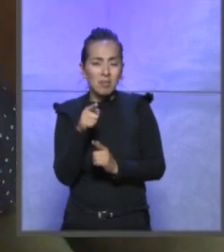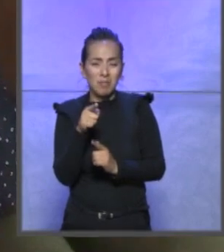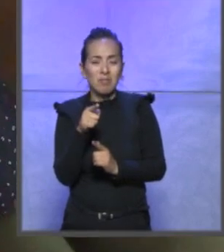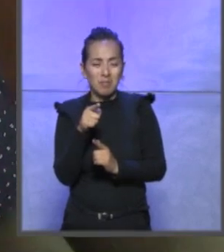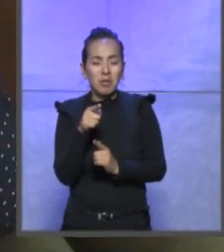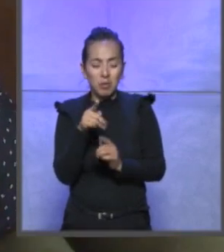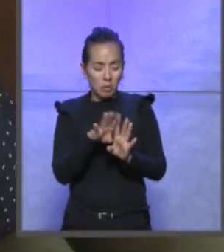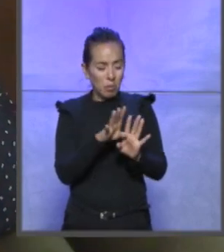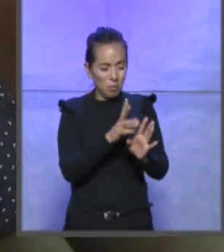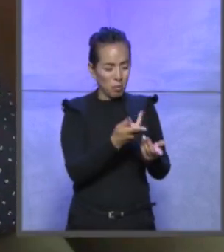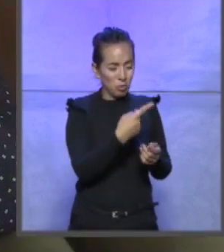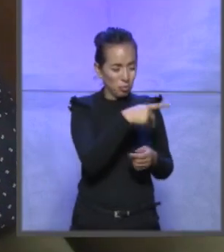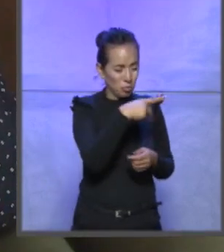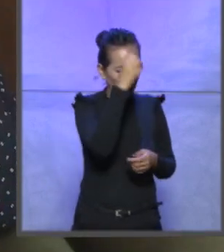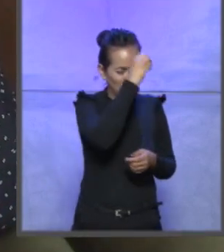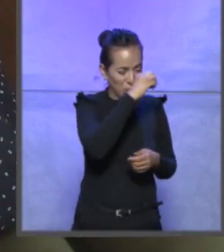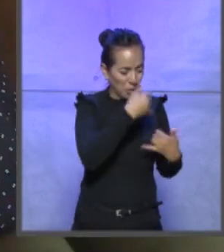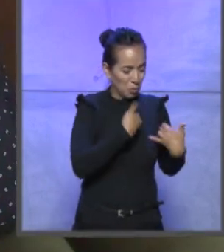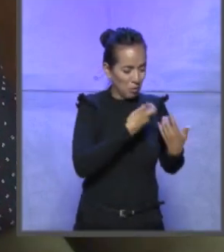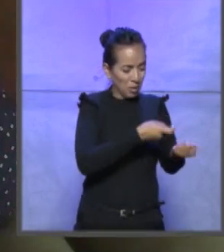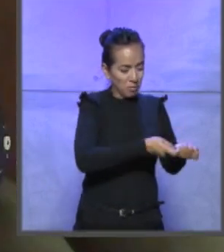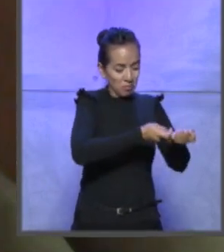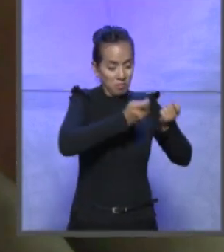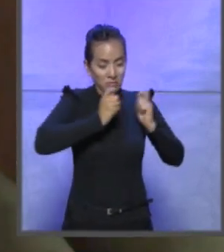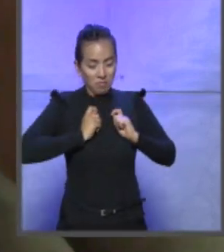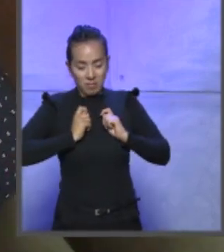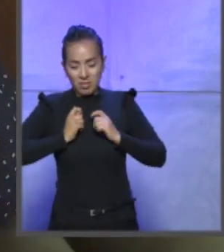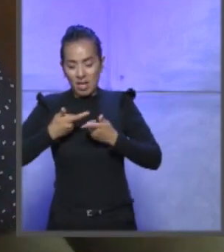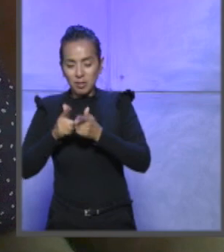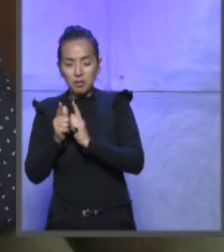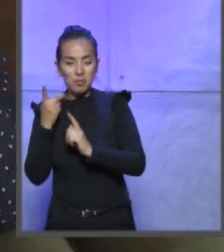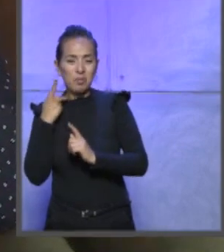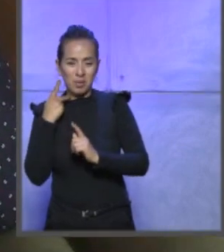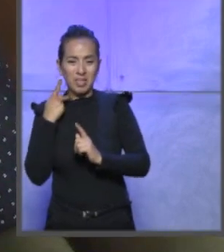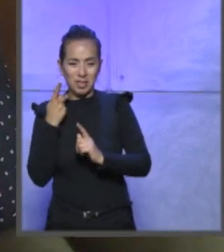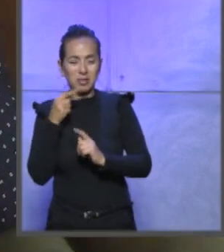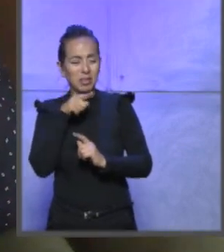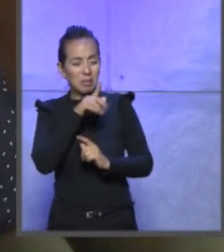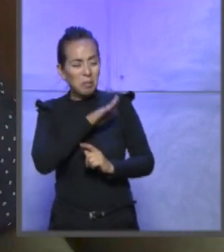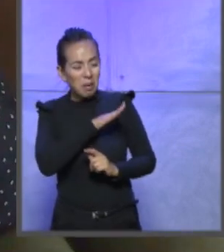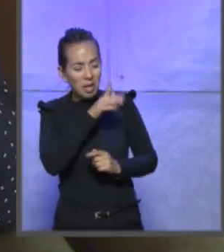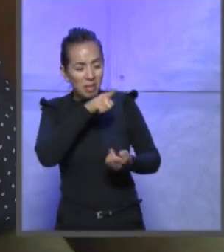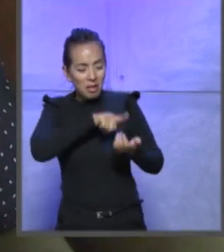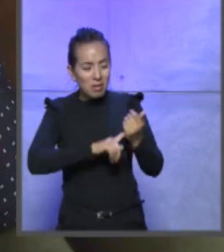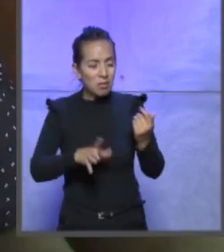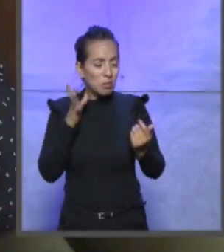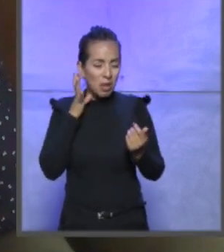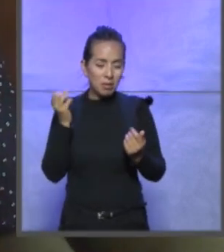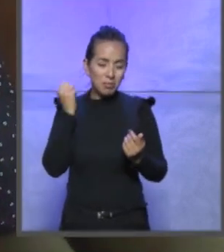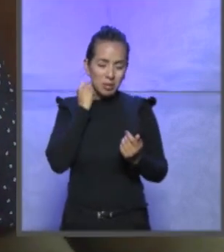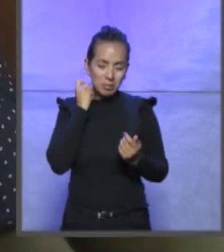tomando la voz de esta juventud. La juventud va a ser nada más una simulación dentro de un congreso, dentro